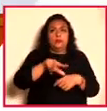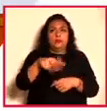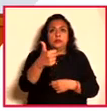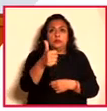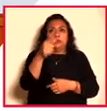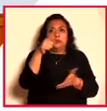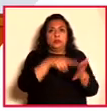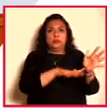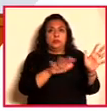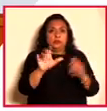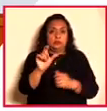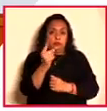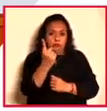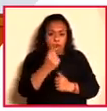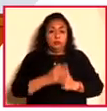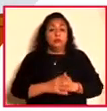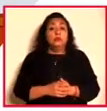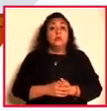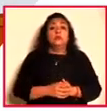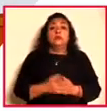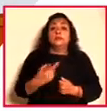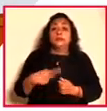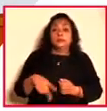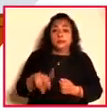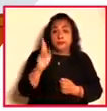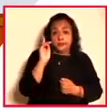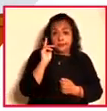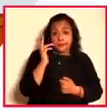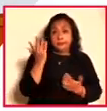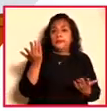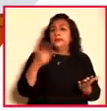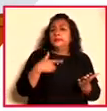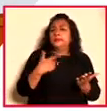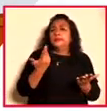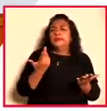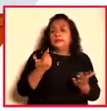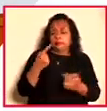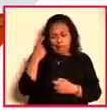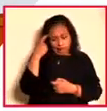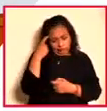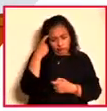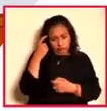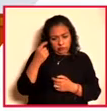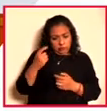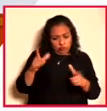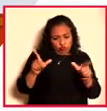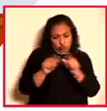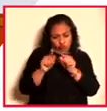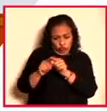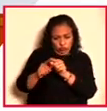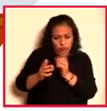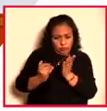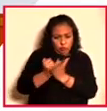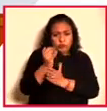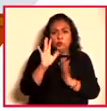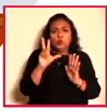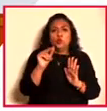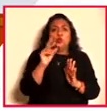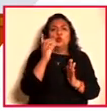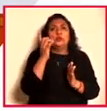1521. Pero ¿a qué llegué? A determinadas conclusiones, porque no se trata de una